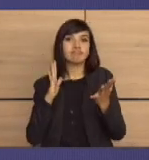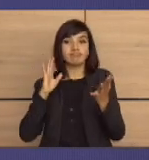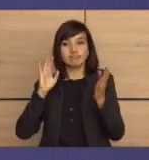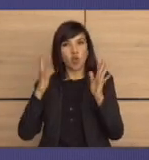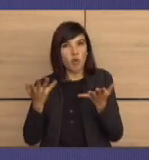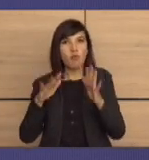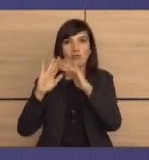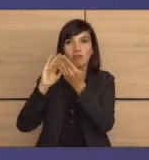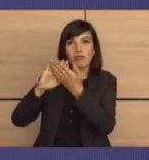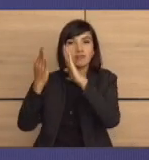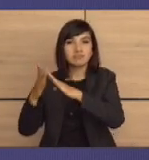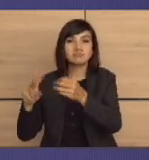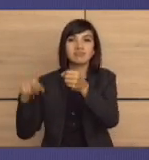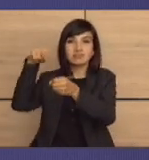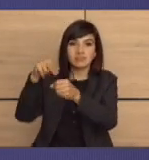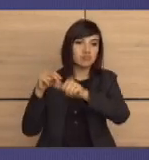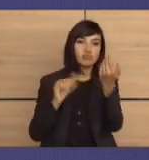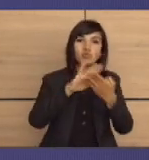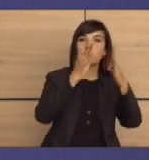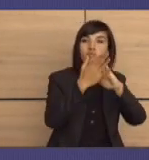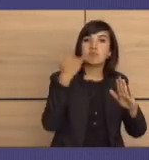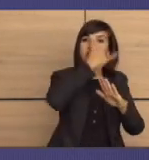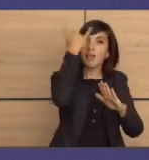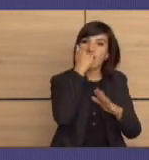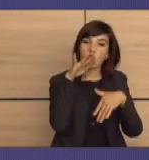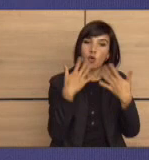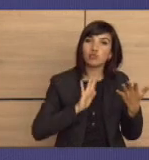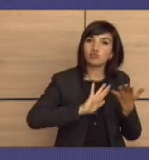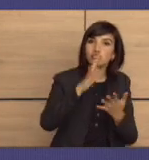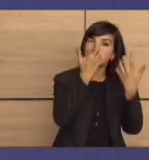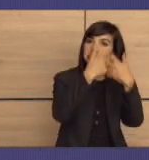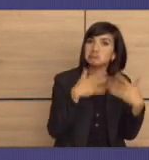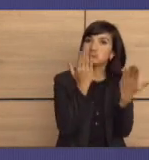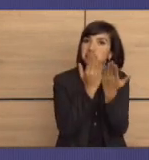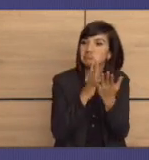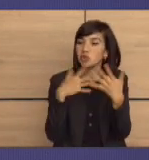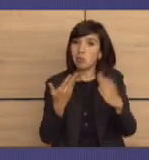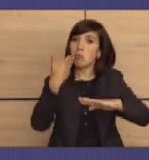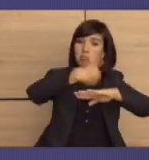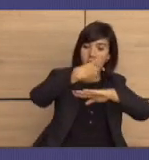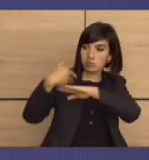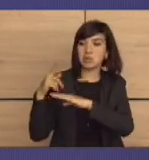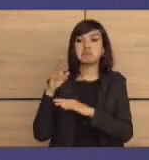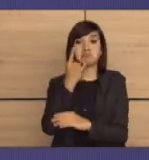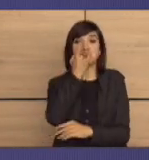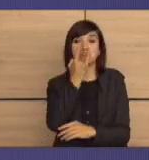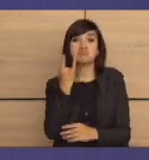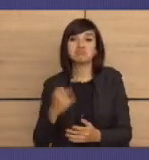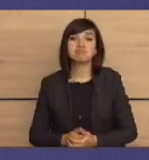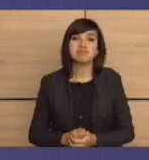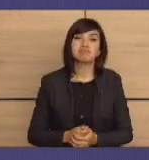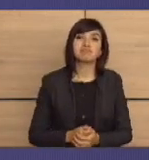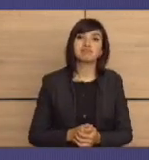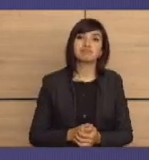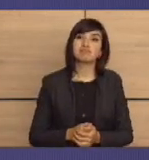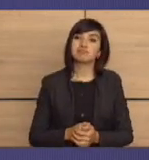un proceso, y digamos hay experiencias muy importantes donde sí se tiene en cuenta la historia. Digamos, no es que